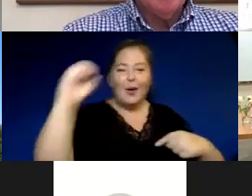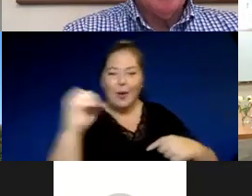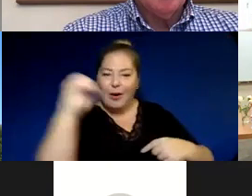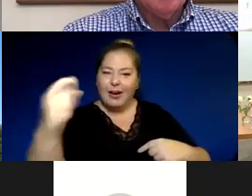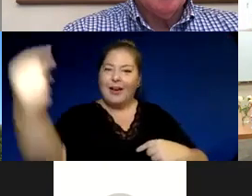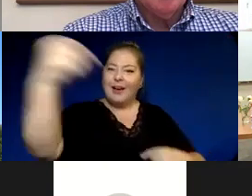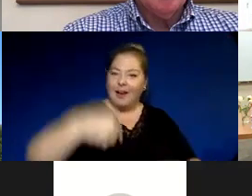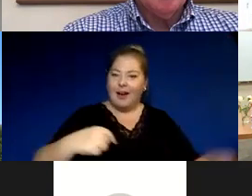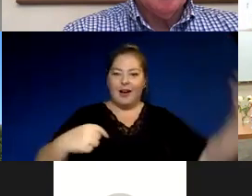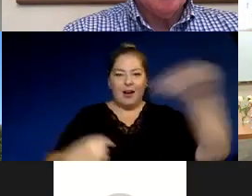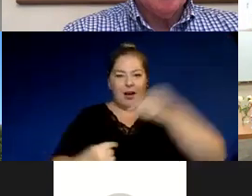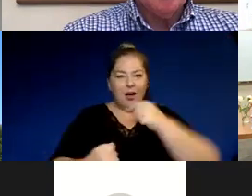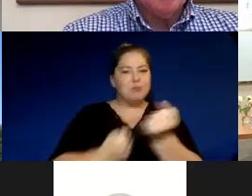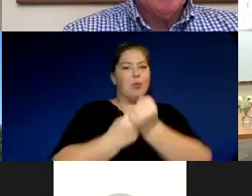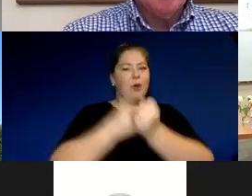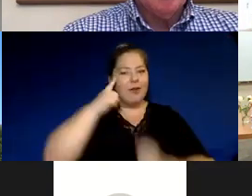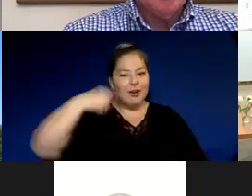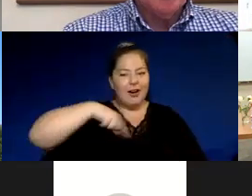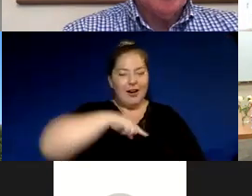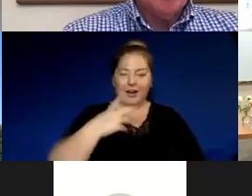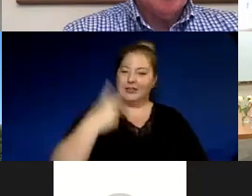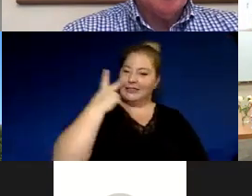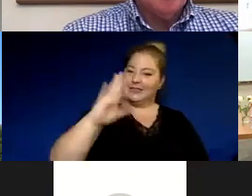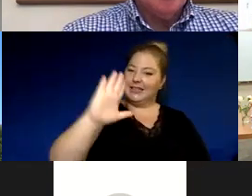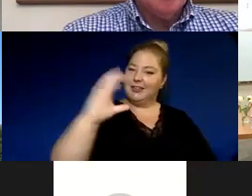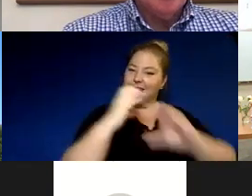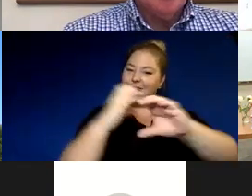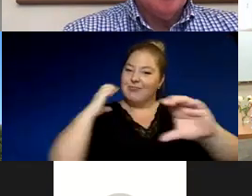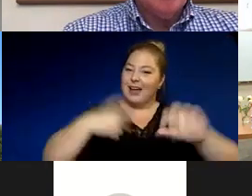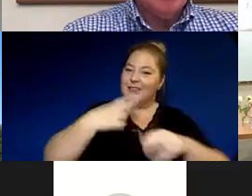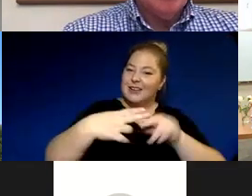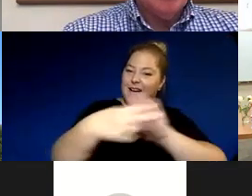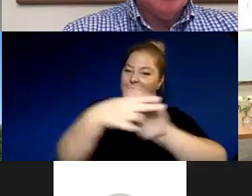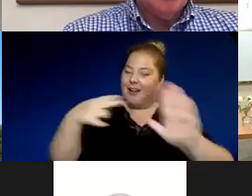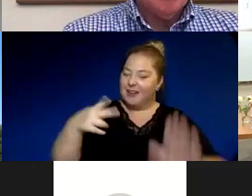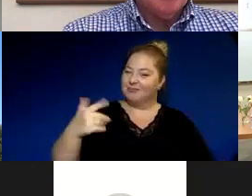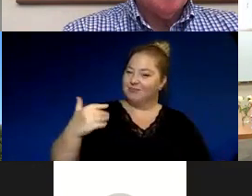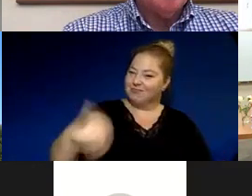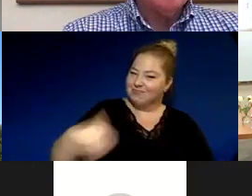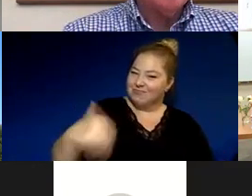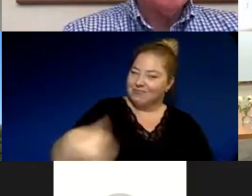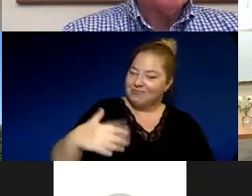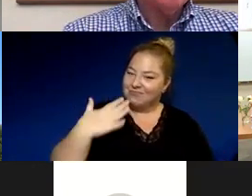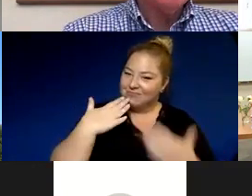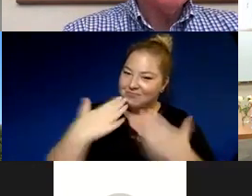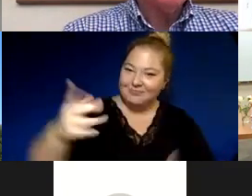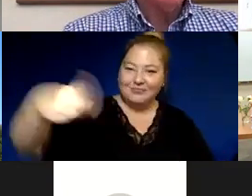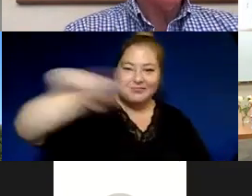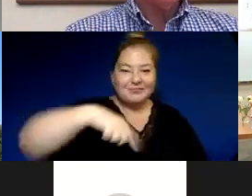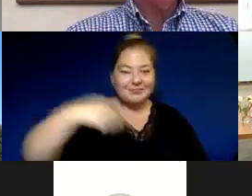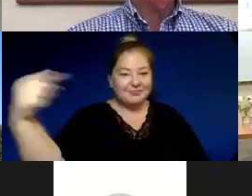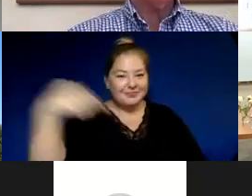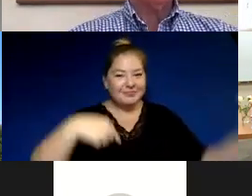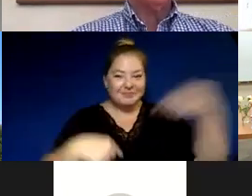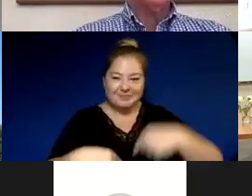han brindado ayuda, y los vi hoy a sus contingentes ayudándonos. Dicho eso,